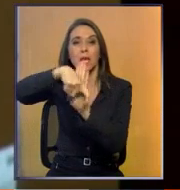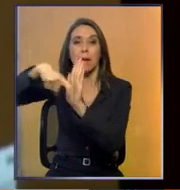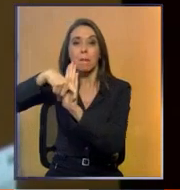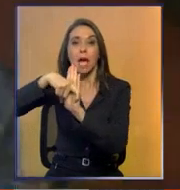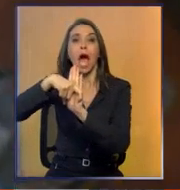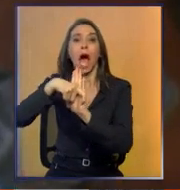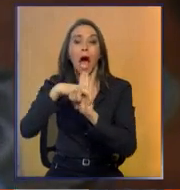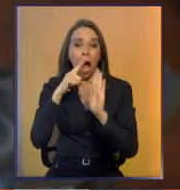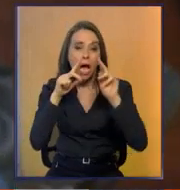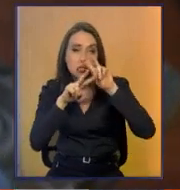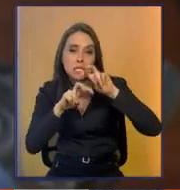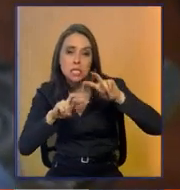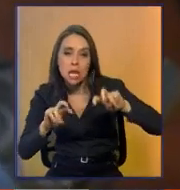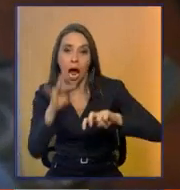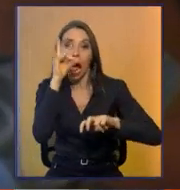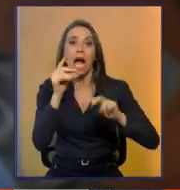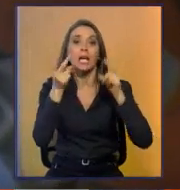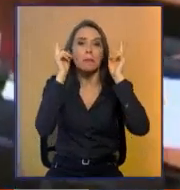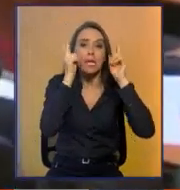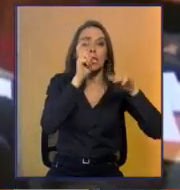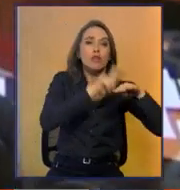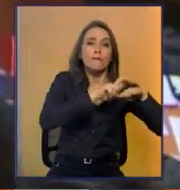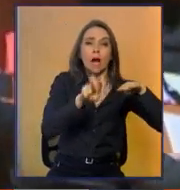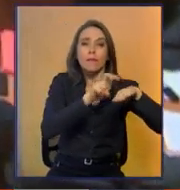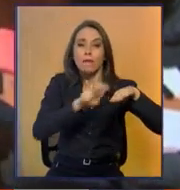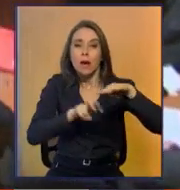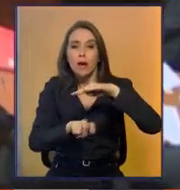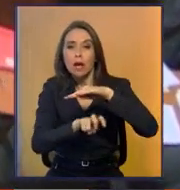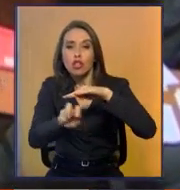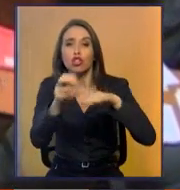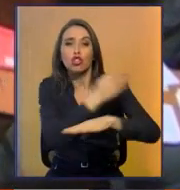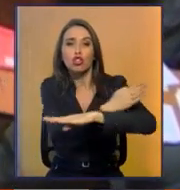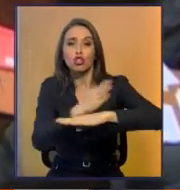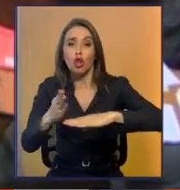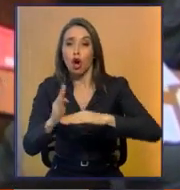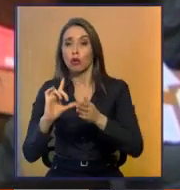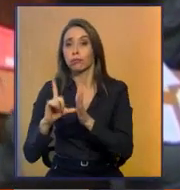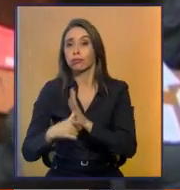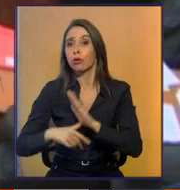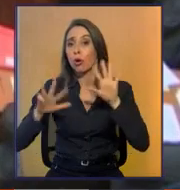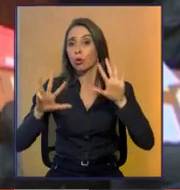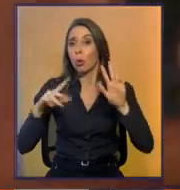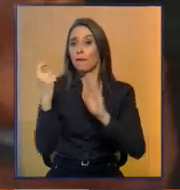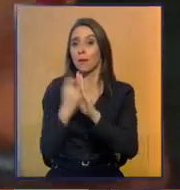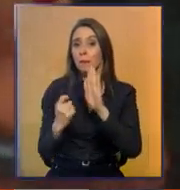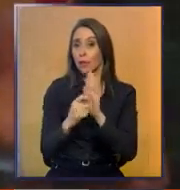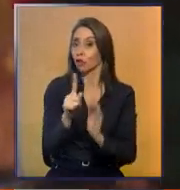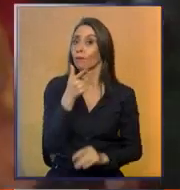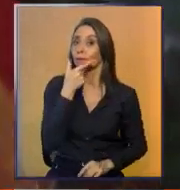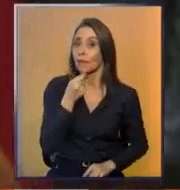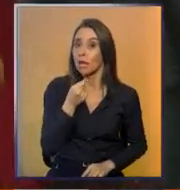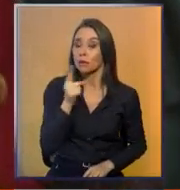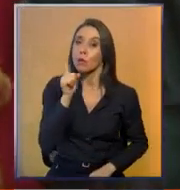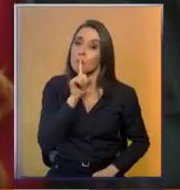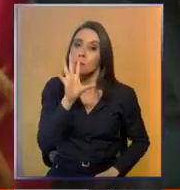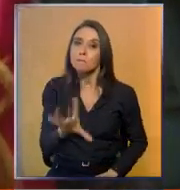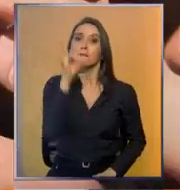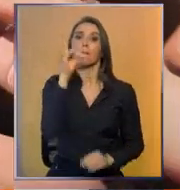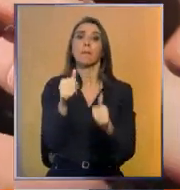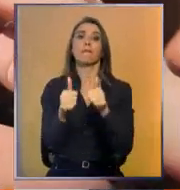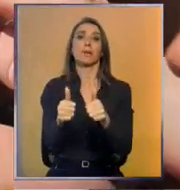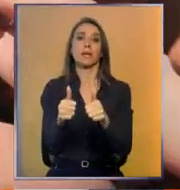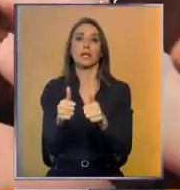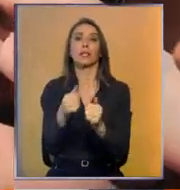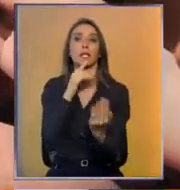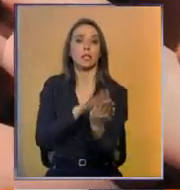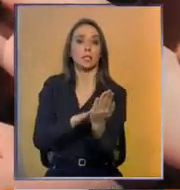hicieron. No fue un trabajo fácil. El juicio duró 9 meses, pero se llegó a buen puerto. Bueno, la sentencia